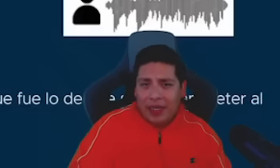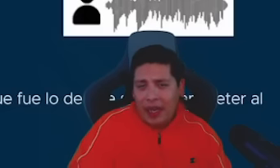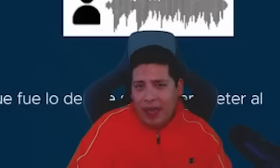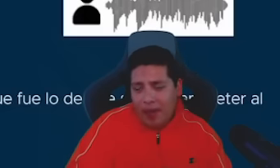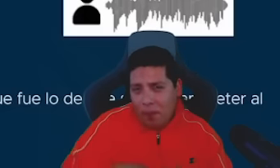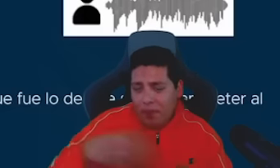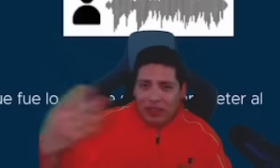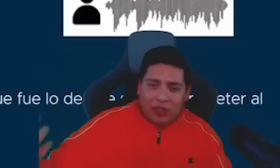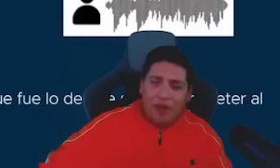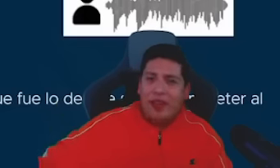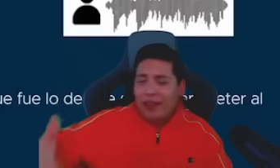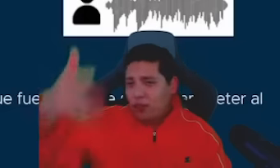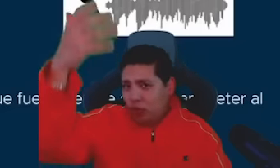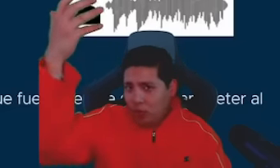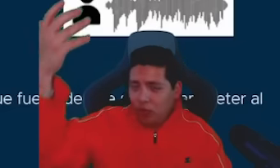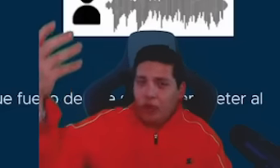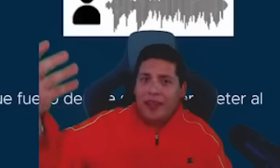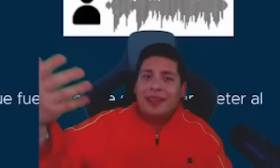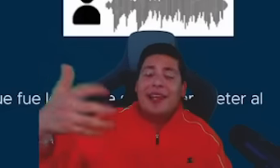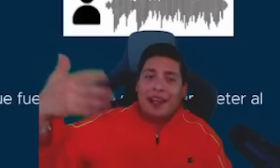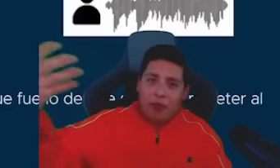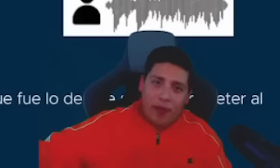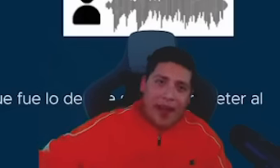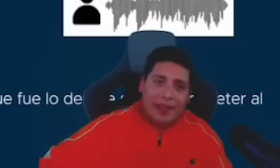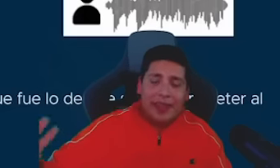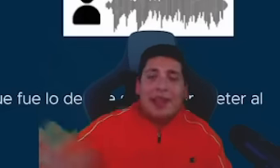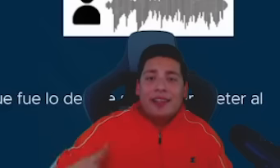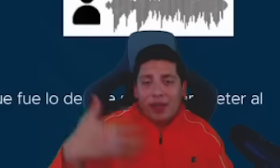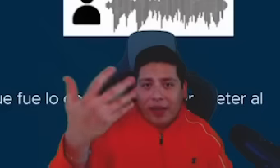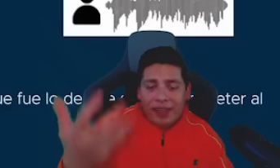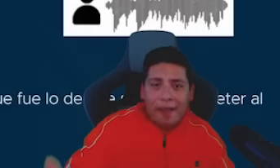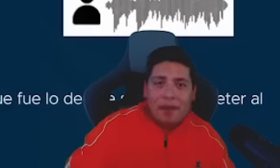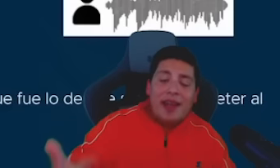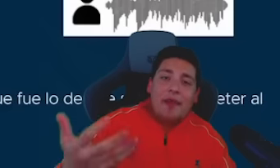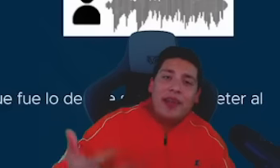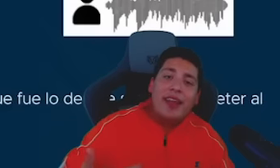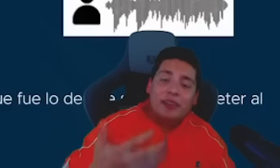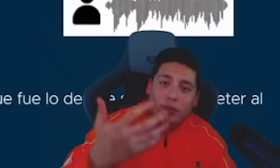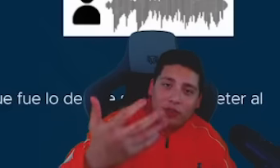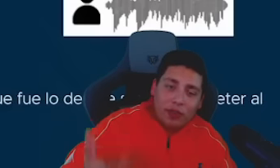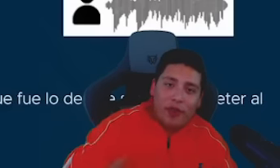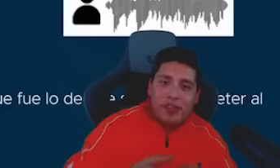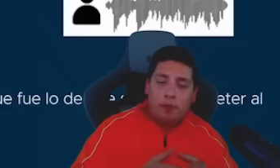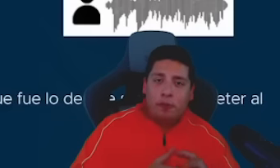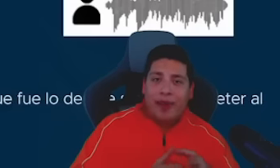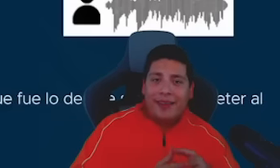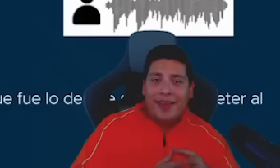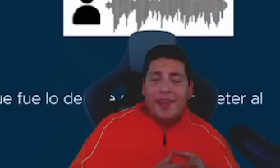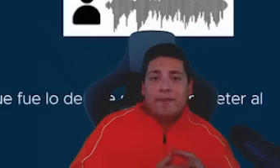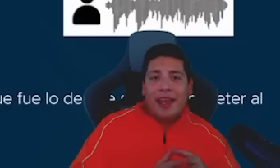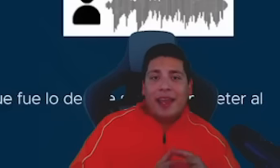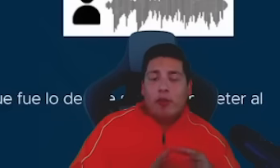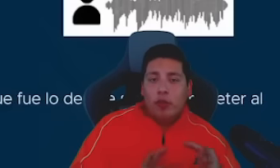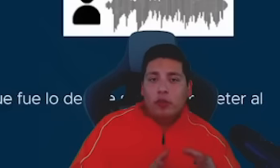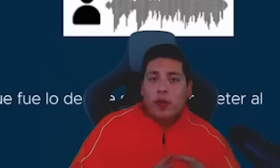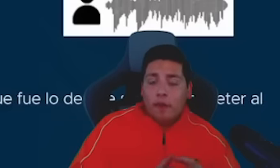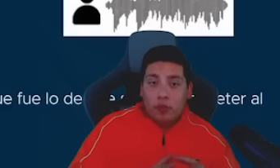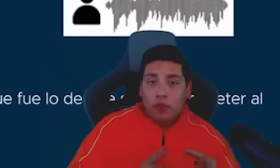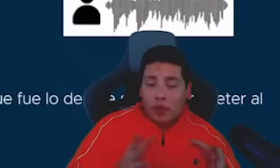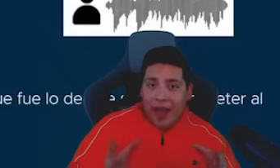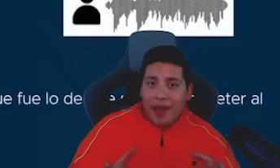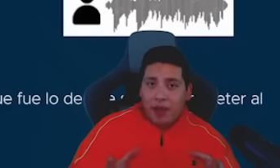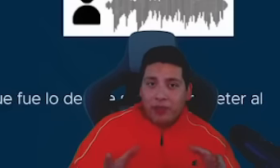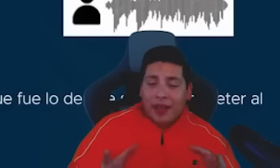de la aprobación de las construcciones irregulares, sino que también había extorsiones por parte de